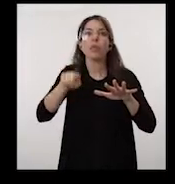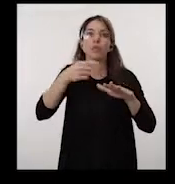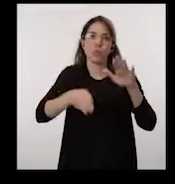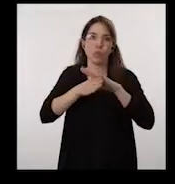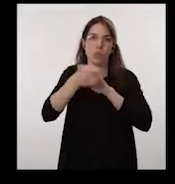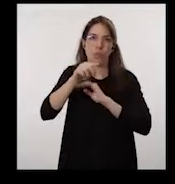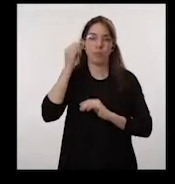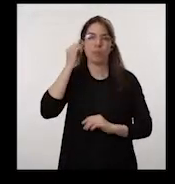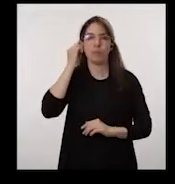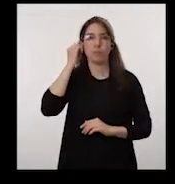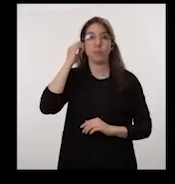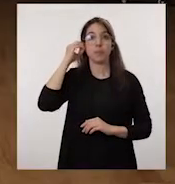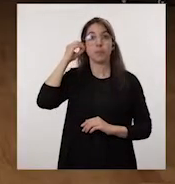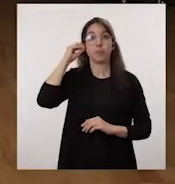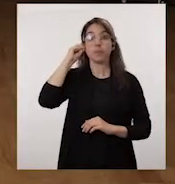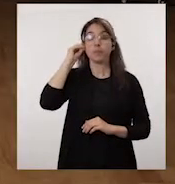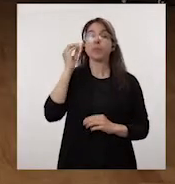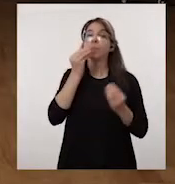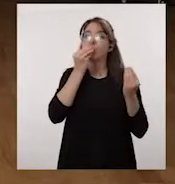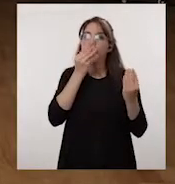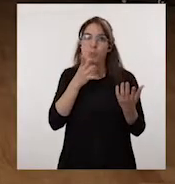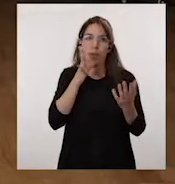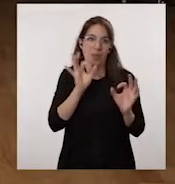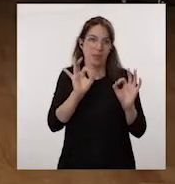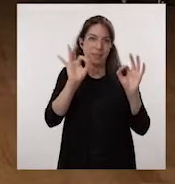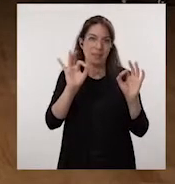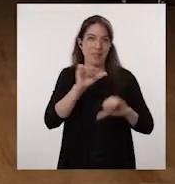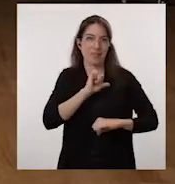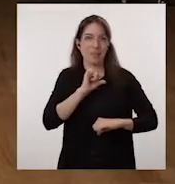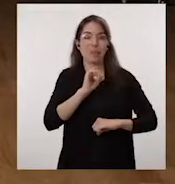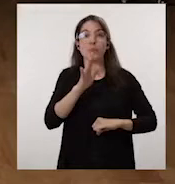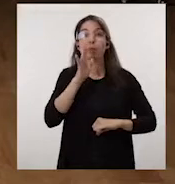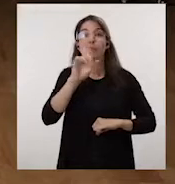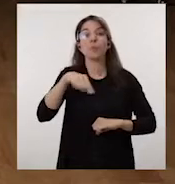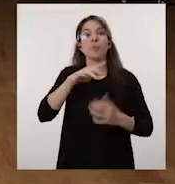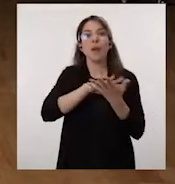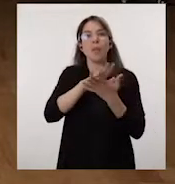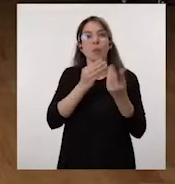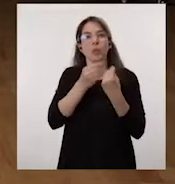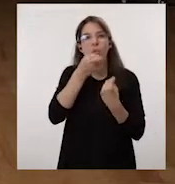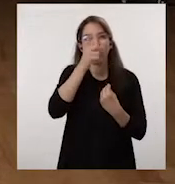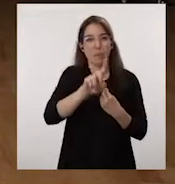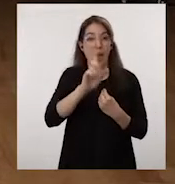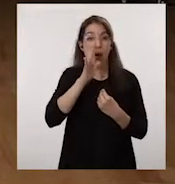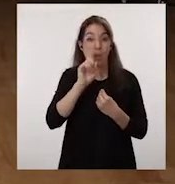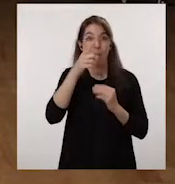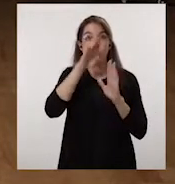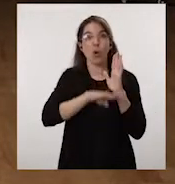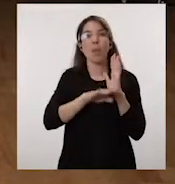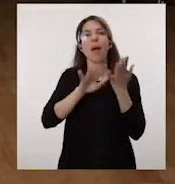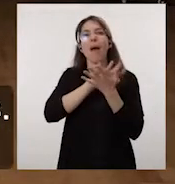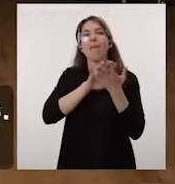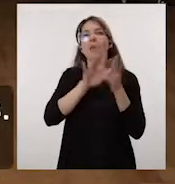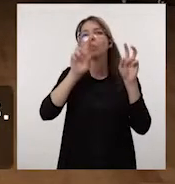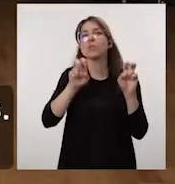de la estrategia pues voy a hacer aquí un punto y seguido contigo retomo esa expresión tuya porque después voy a hablar contigo también en este primer programa lo